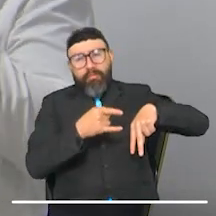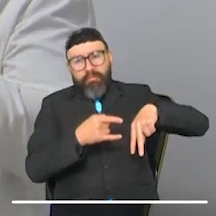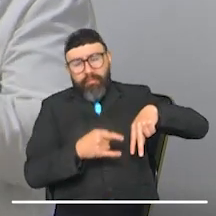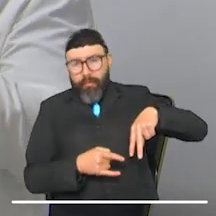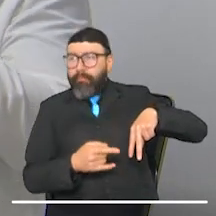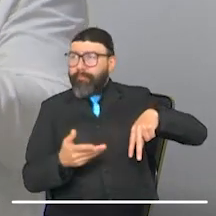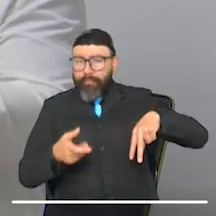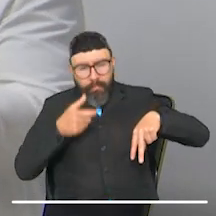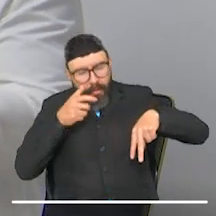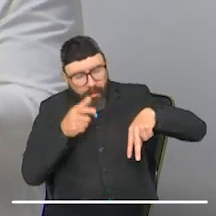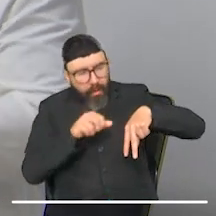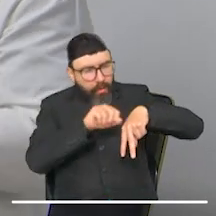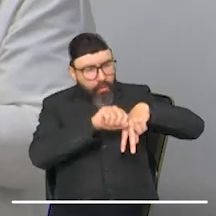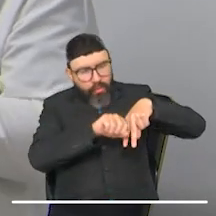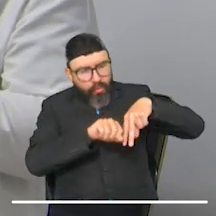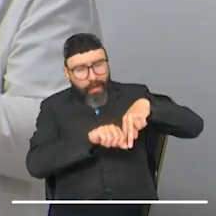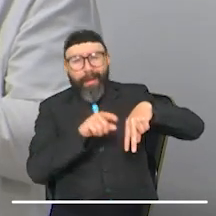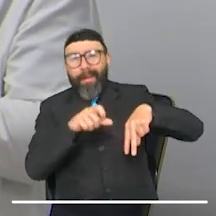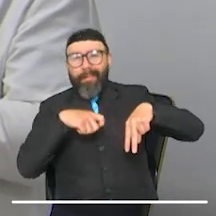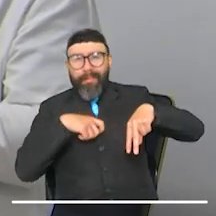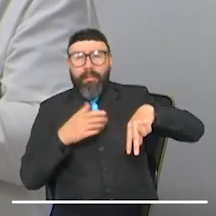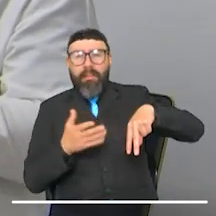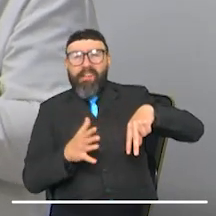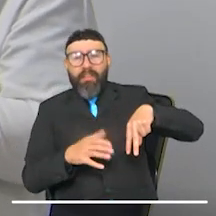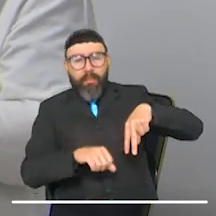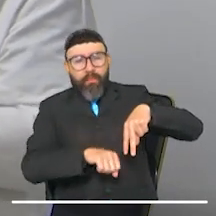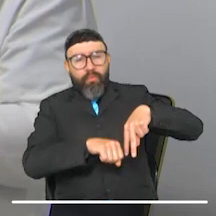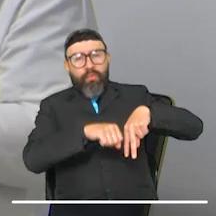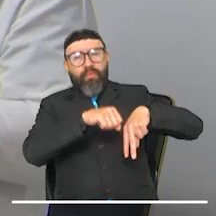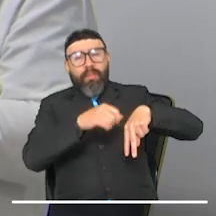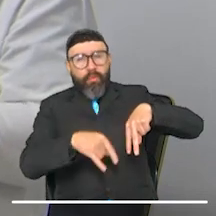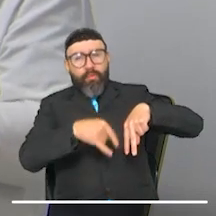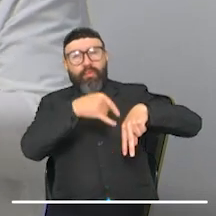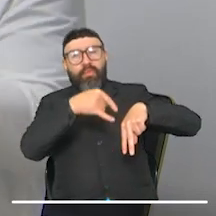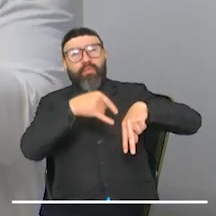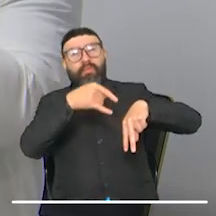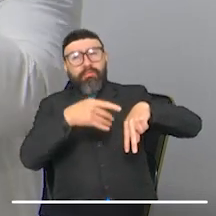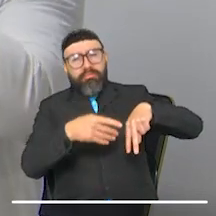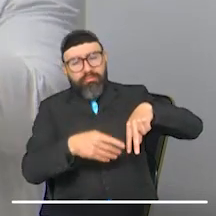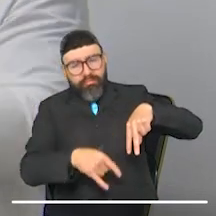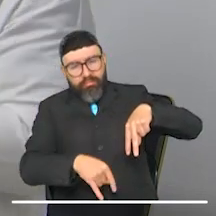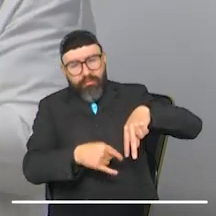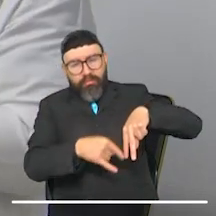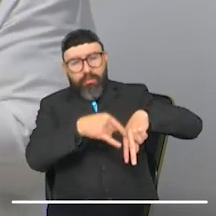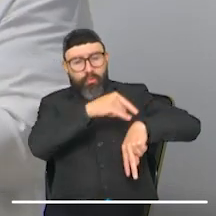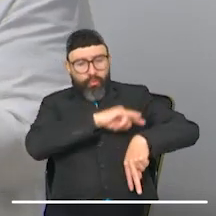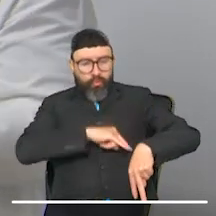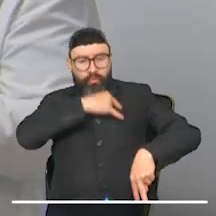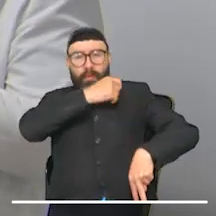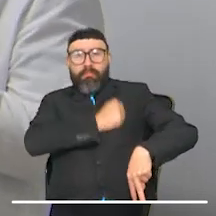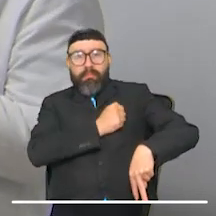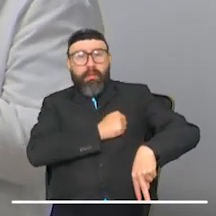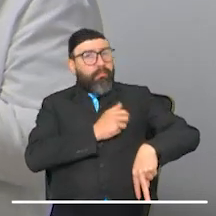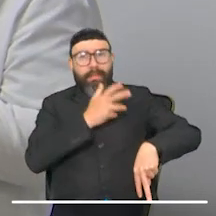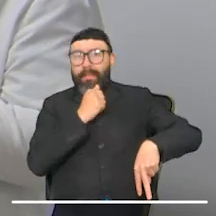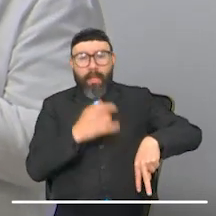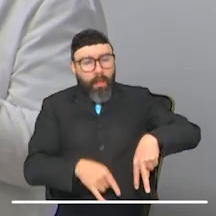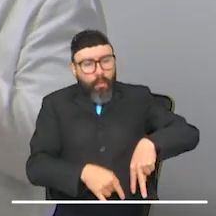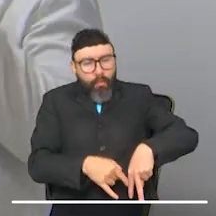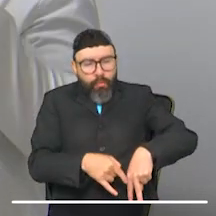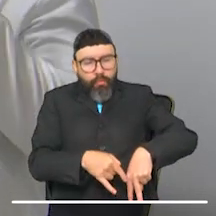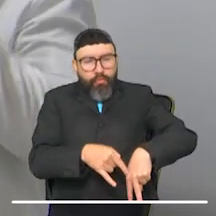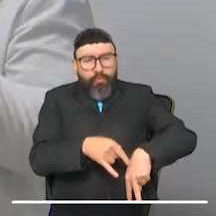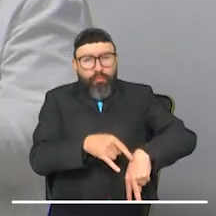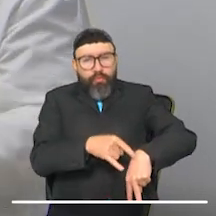ecográfico decimos usted tiene una insuficiencia venosa lo que le estoy diciendo es que su sangre no fluye correctamente hacia el corazón no hay retorno venoso